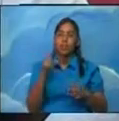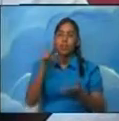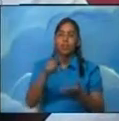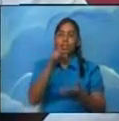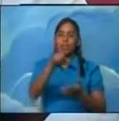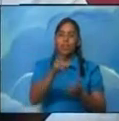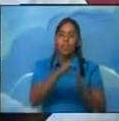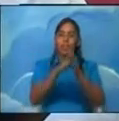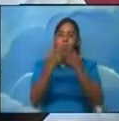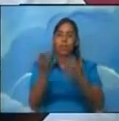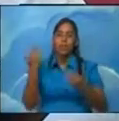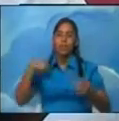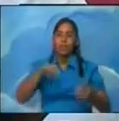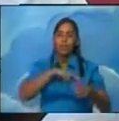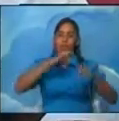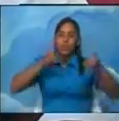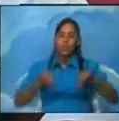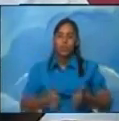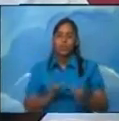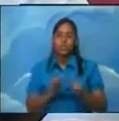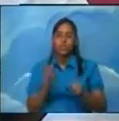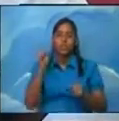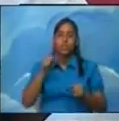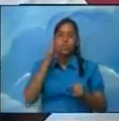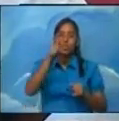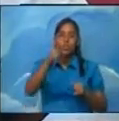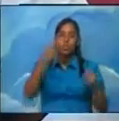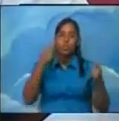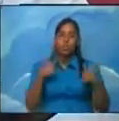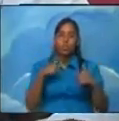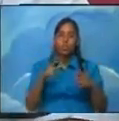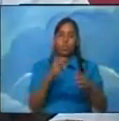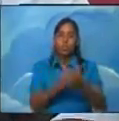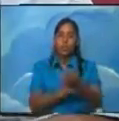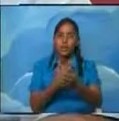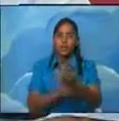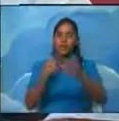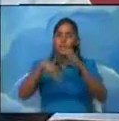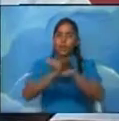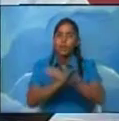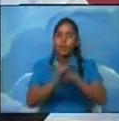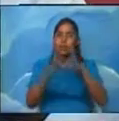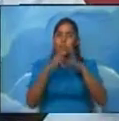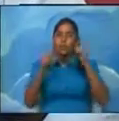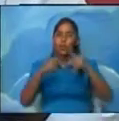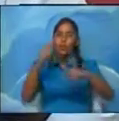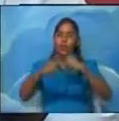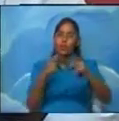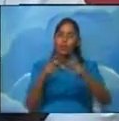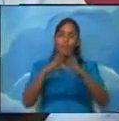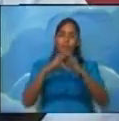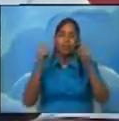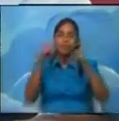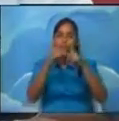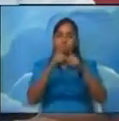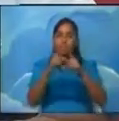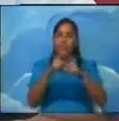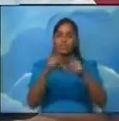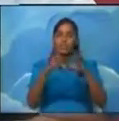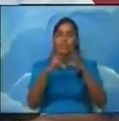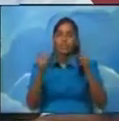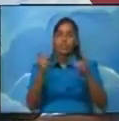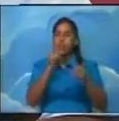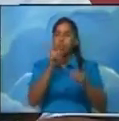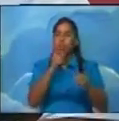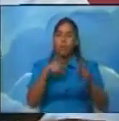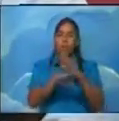la palabra a nuestros hijos. Si usted y yo, hermano, le vamos todos los días a enseñarle la palabra a nuestros hijos, no